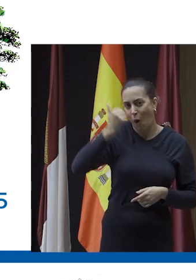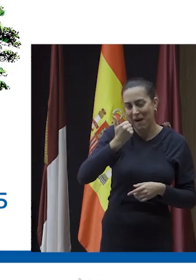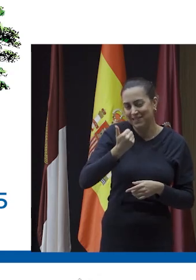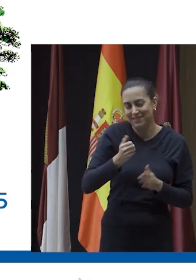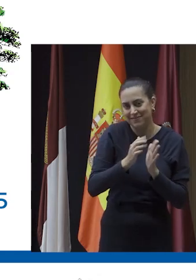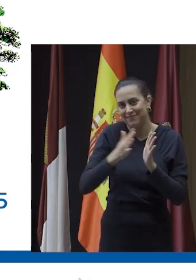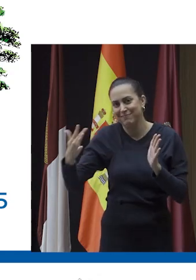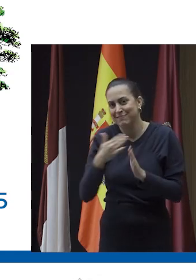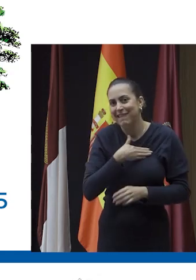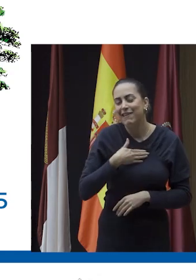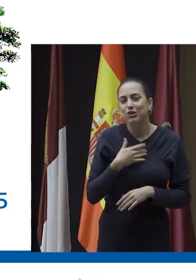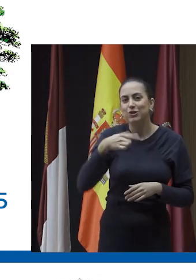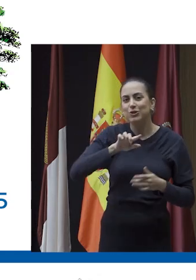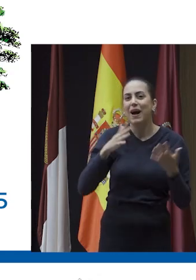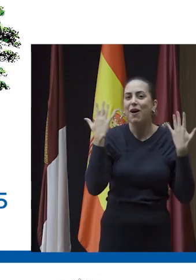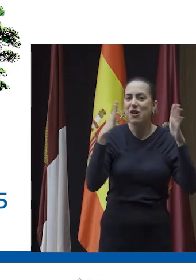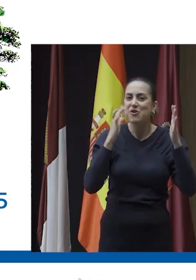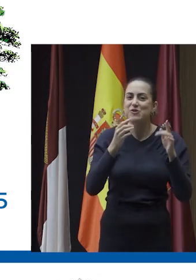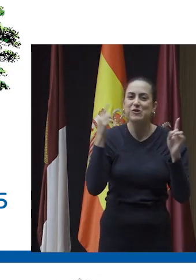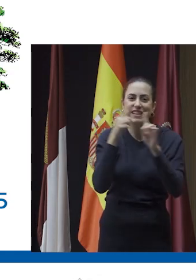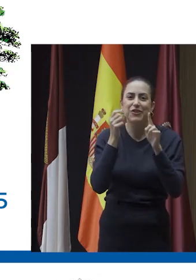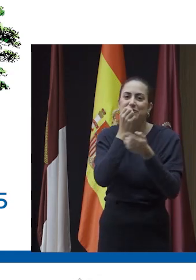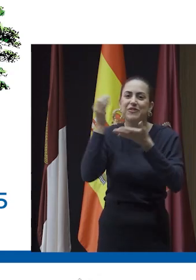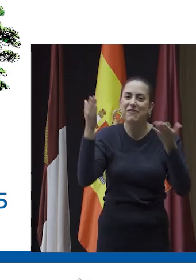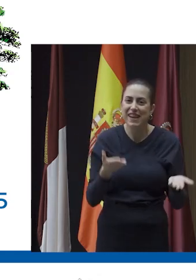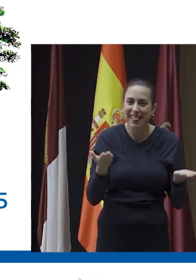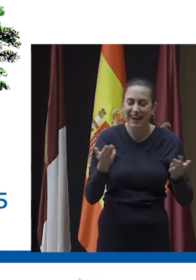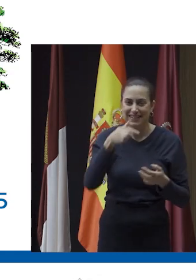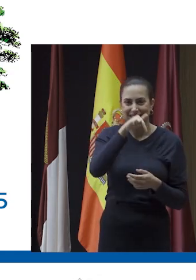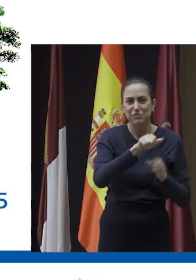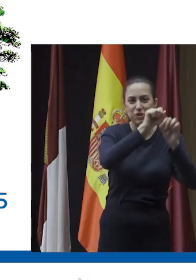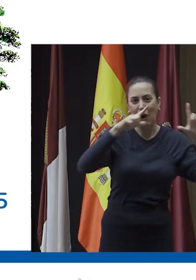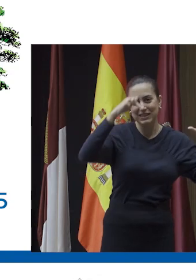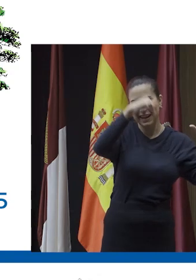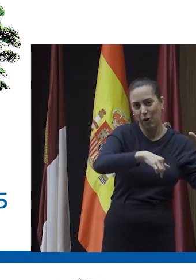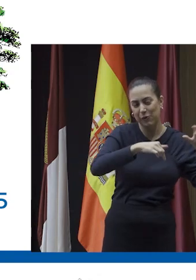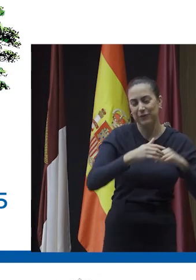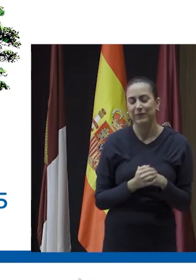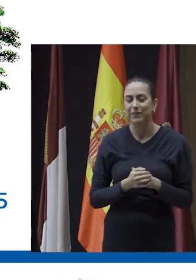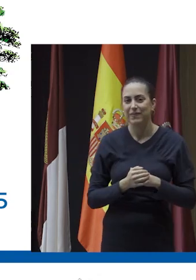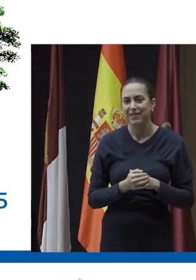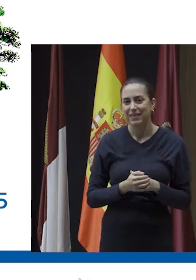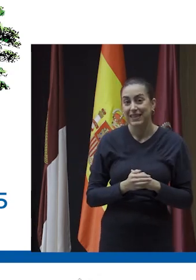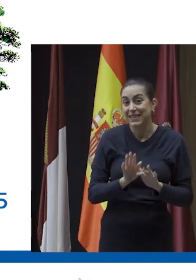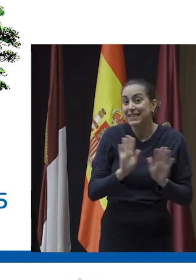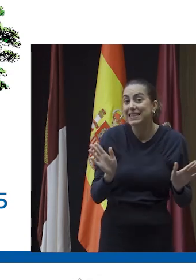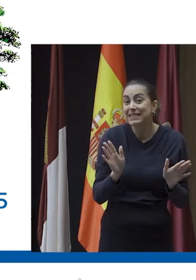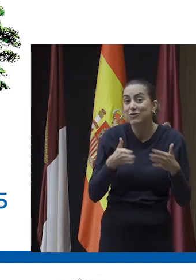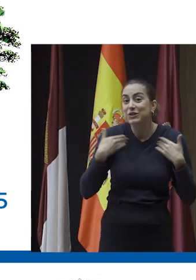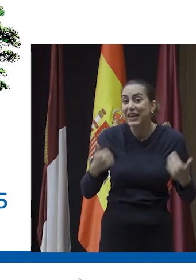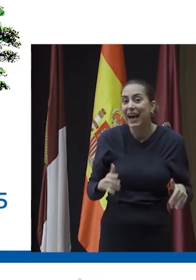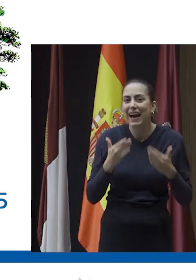vamos a aplaudir para dar la bienvenida como se merece a nuestro protagonista de hoy. Así que cuando